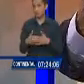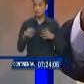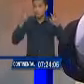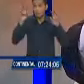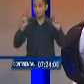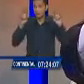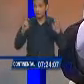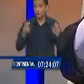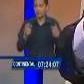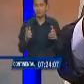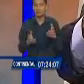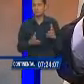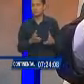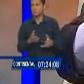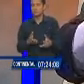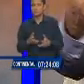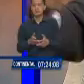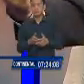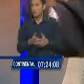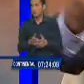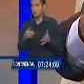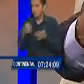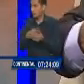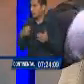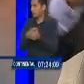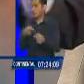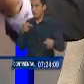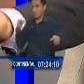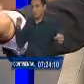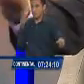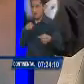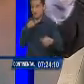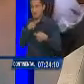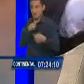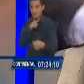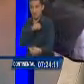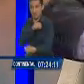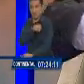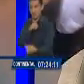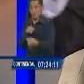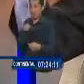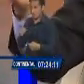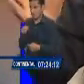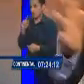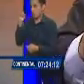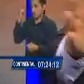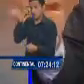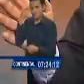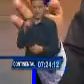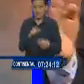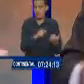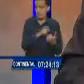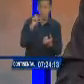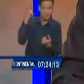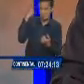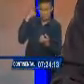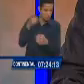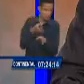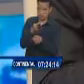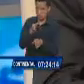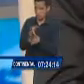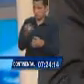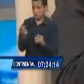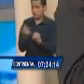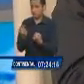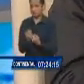tema un factor de disputa, de gobiernismo, antigobiernismo. O de espacio político. Además que esto hay que manejarlo con